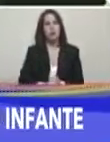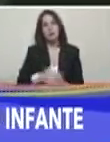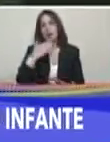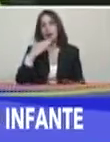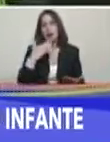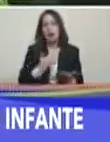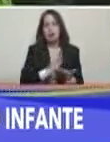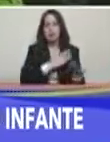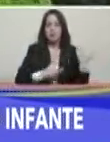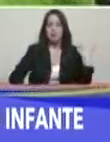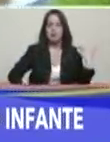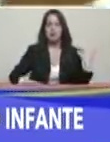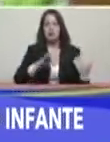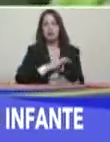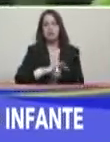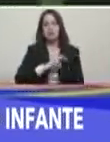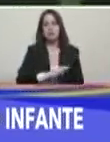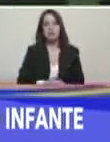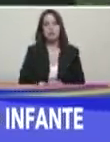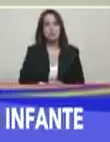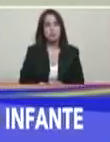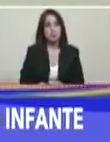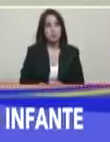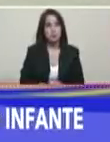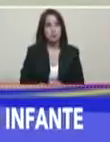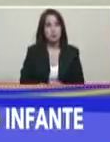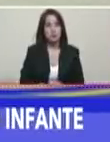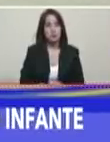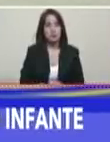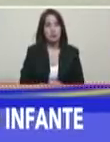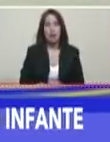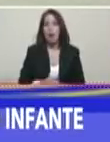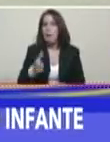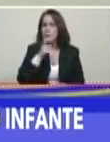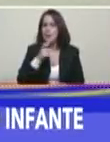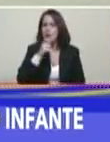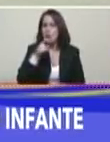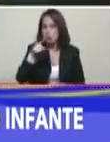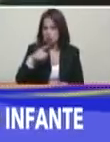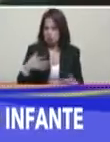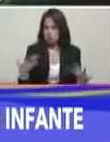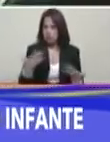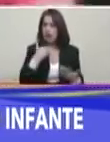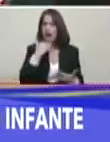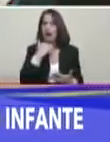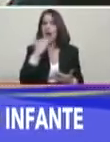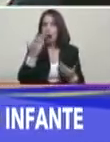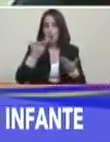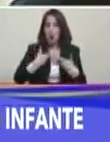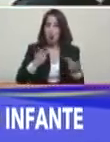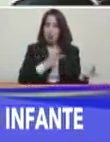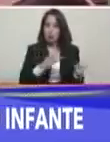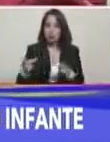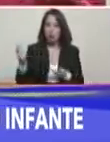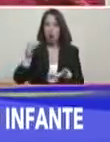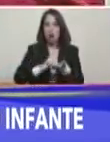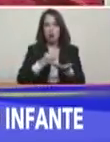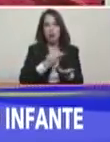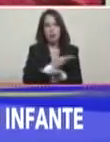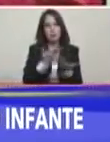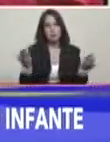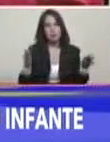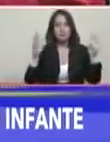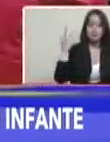señor presidente. Bueno, presidente, ¿alguna pregunta? Desde aquí enviamos el pase nuevamente. Bueno, un